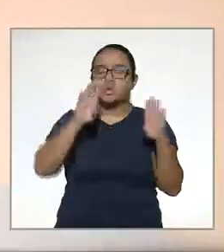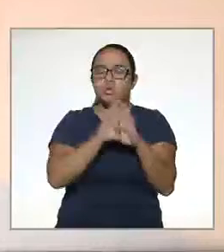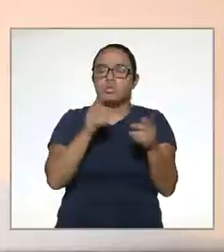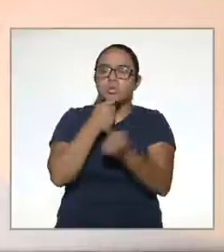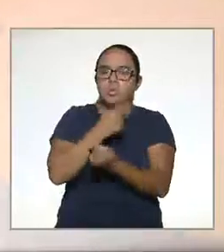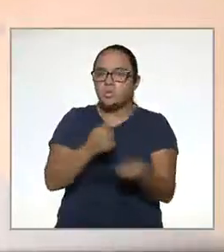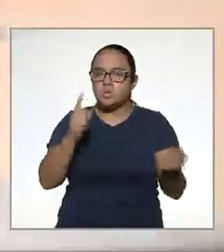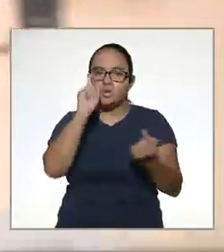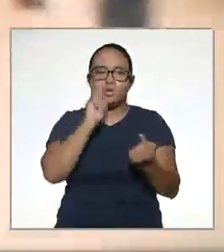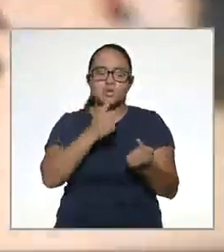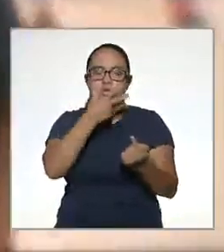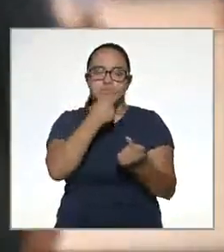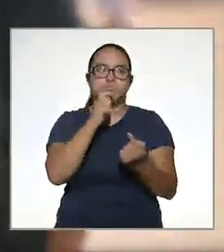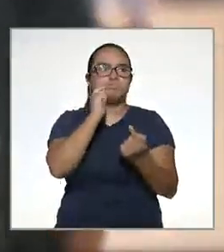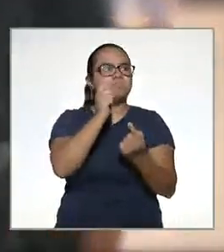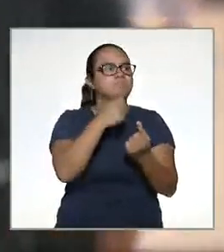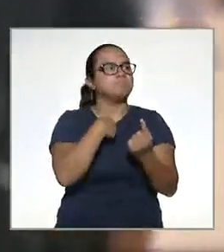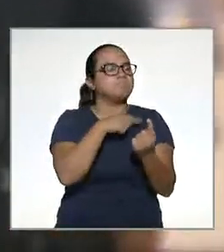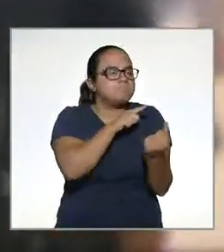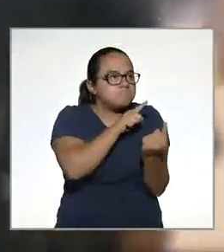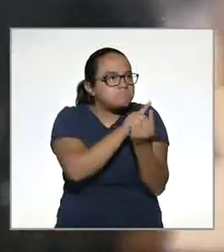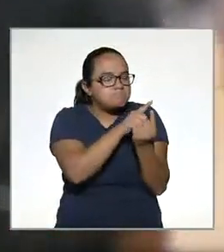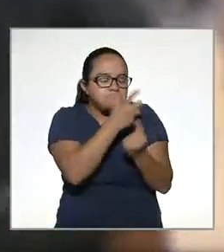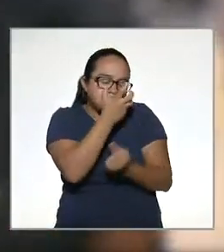niñas y niños introvertidos.